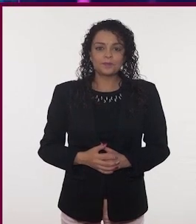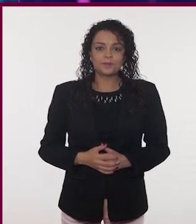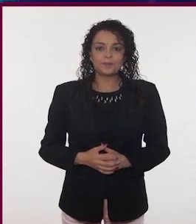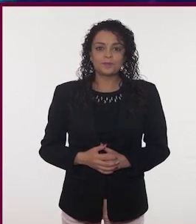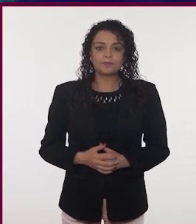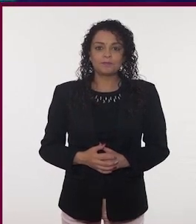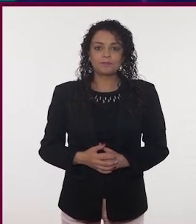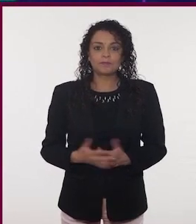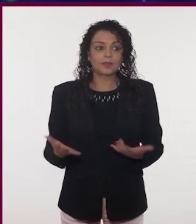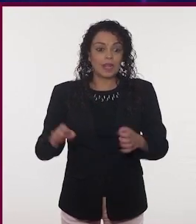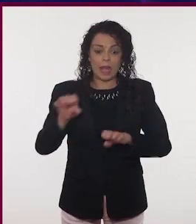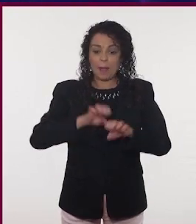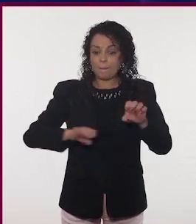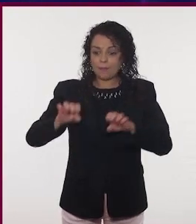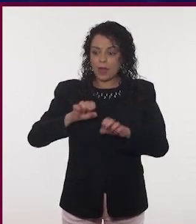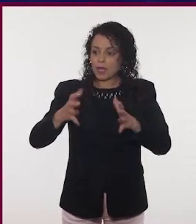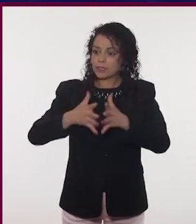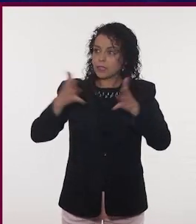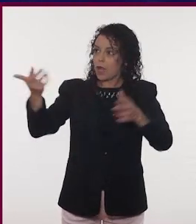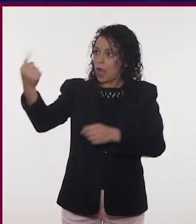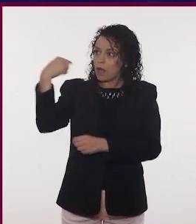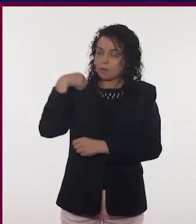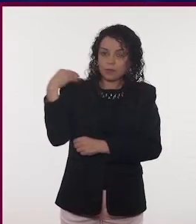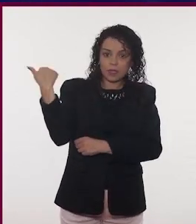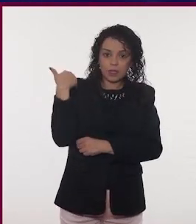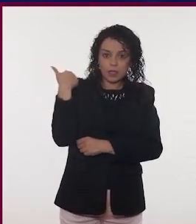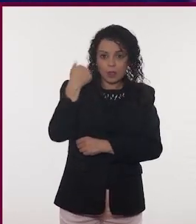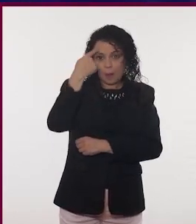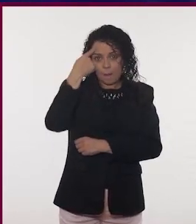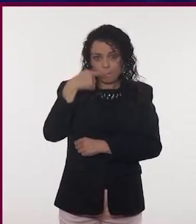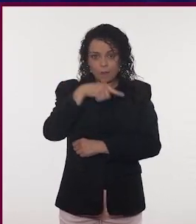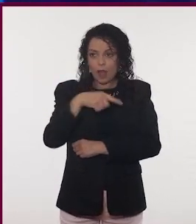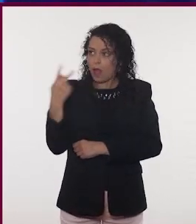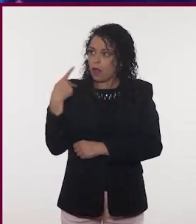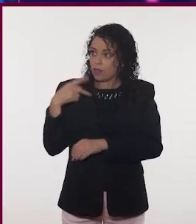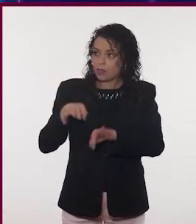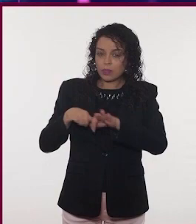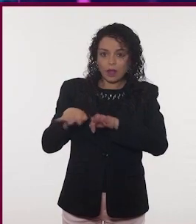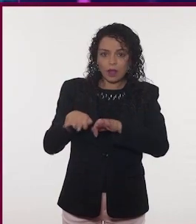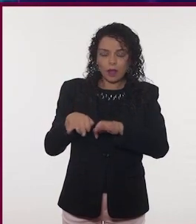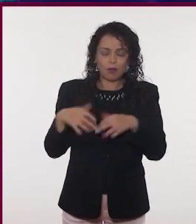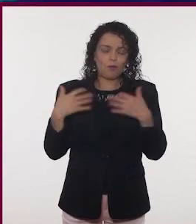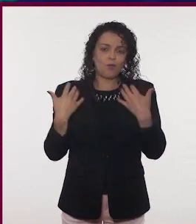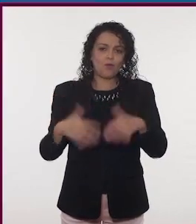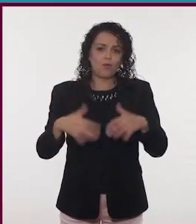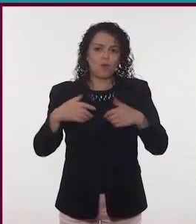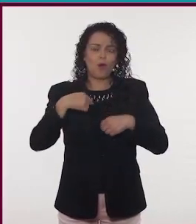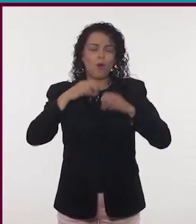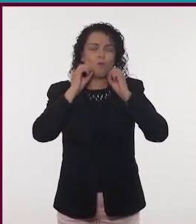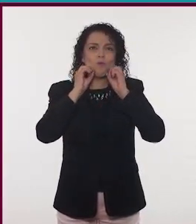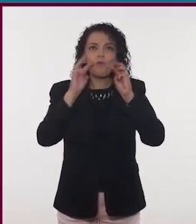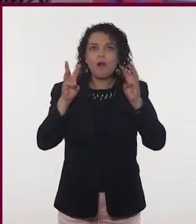pues que una empresa tan grande me buscara para contratarme fue como wow, ¿no? O sea, no me la creí.